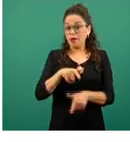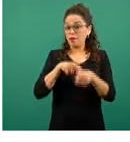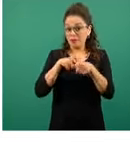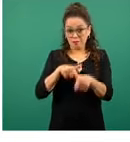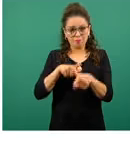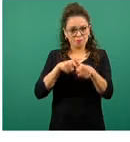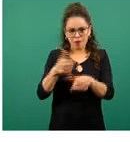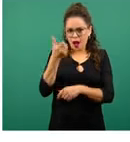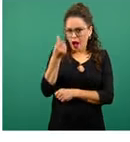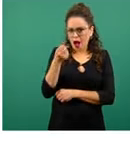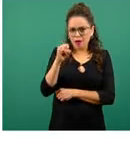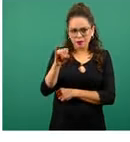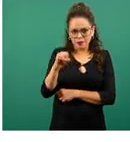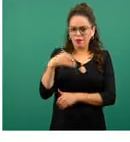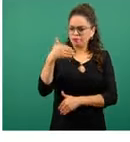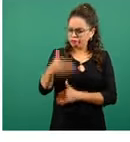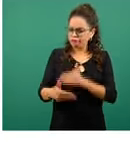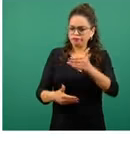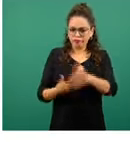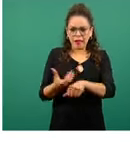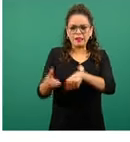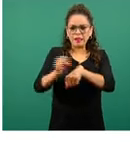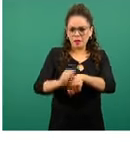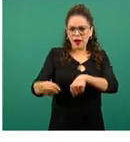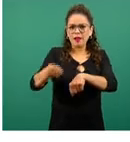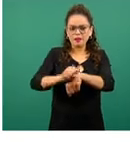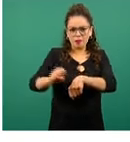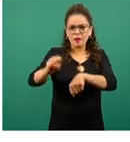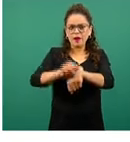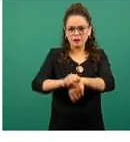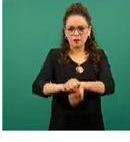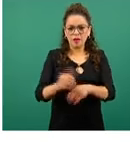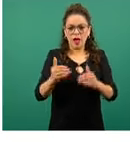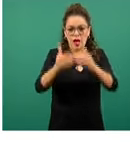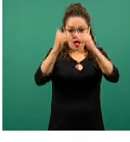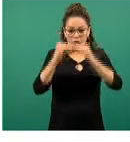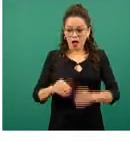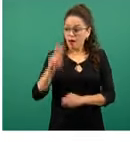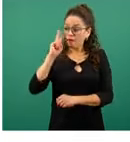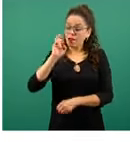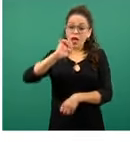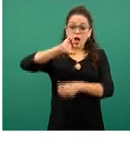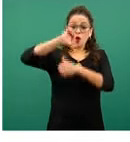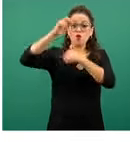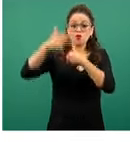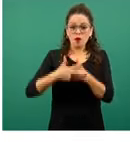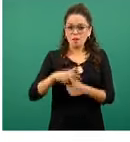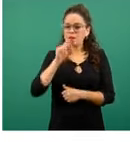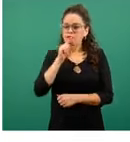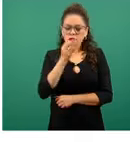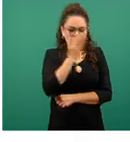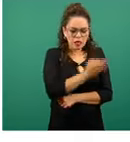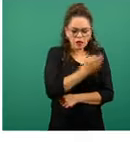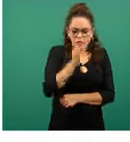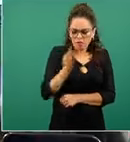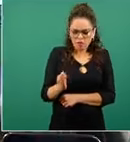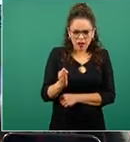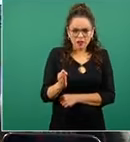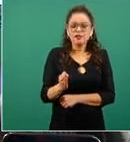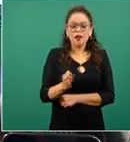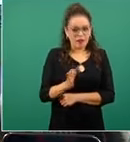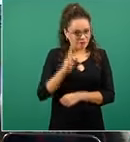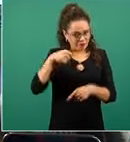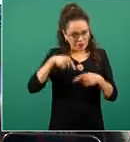de esa manera en siguientes semanas. Vemos como Europa también, a partir prácticamente de las mismas fechas, ha iniciado también un